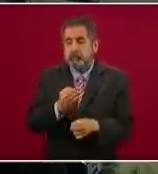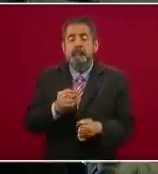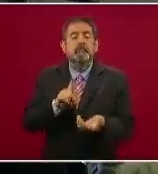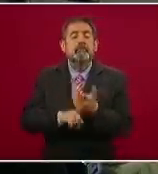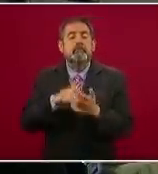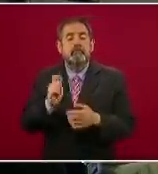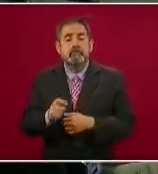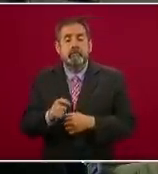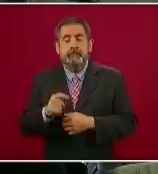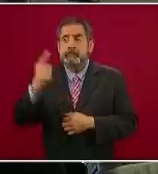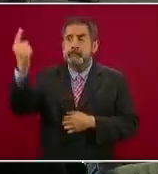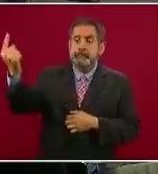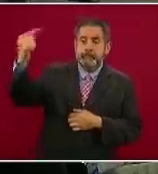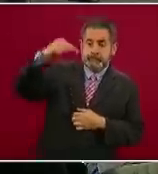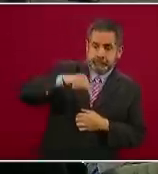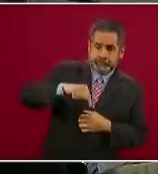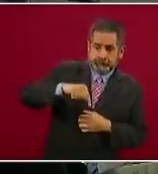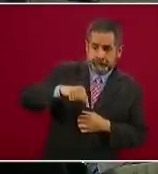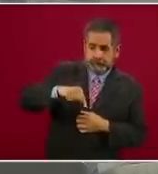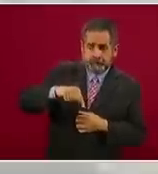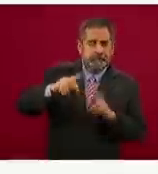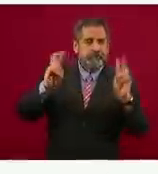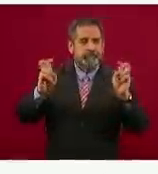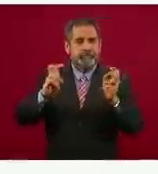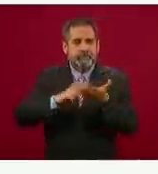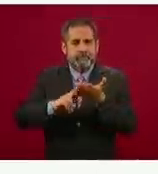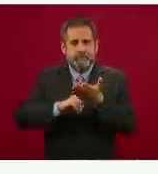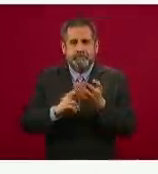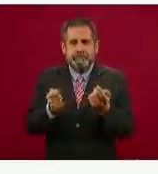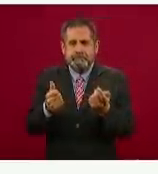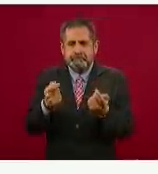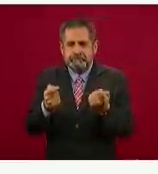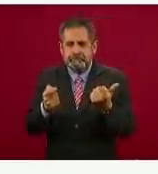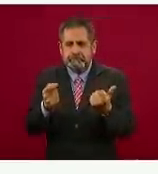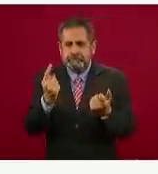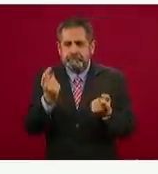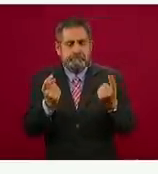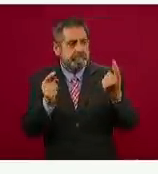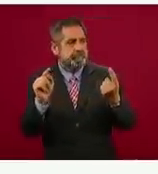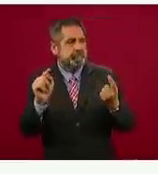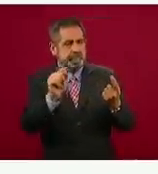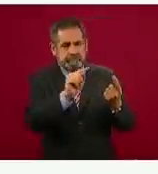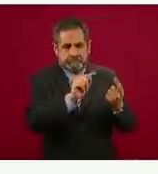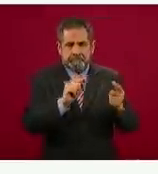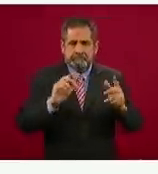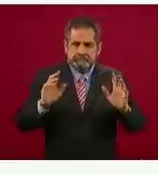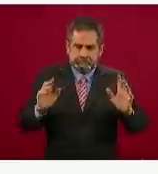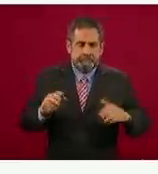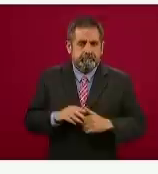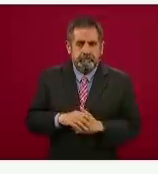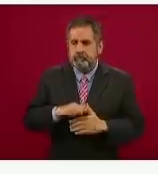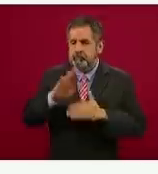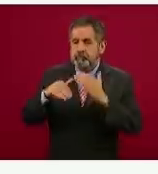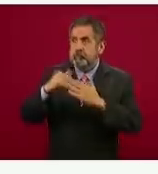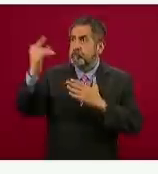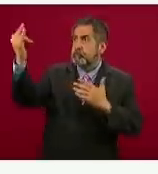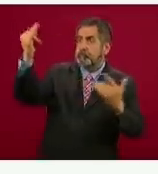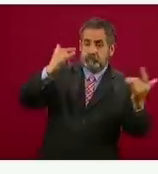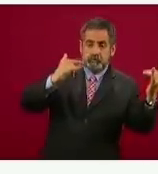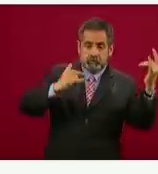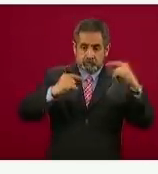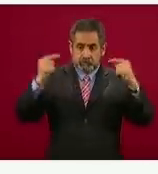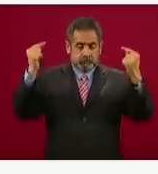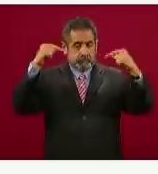de importación viral, la zona verde, pocos casos y todos son importados. En